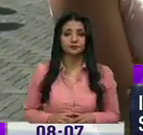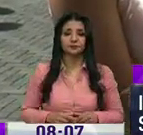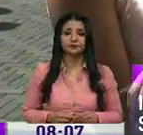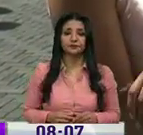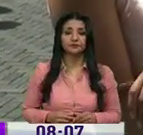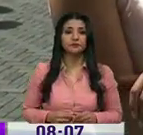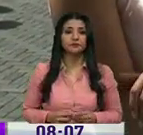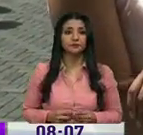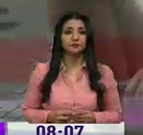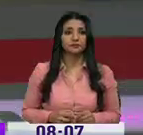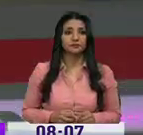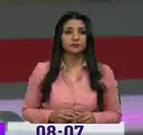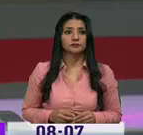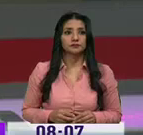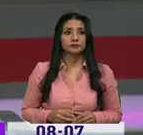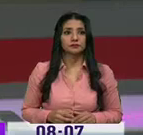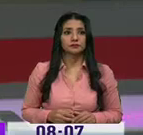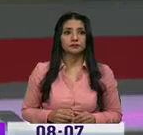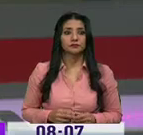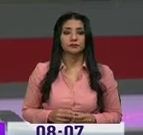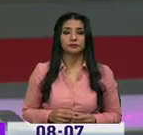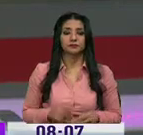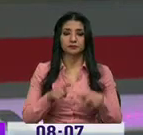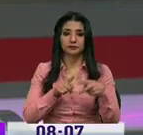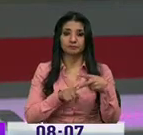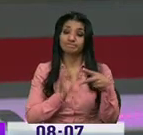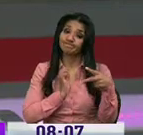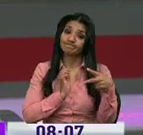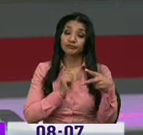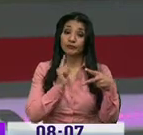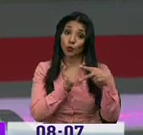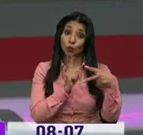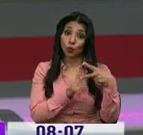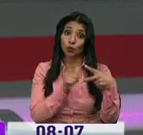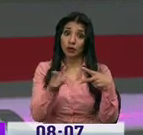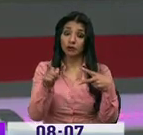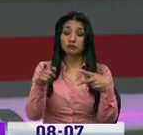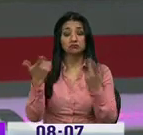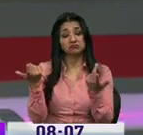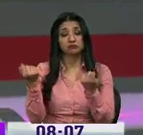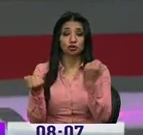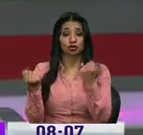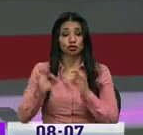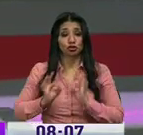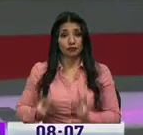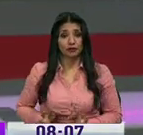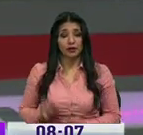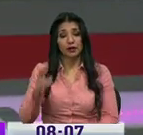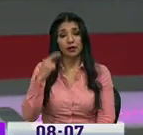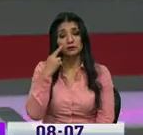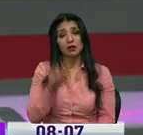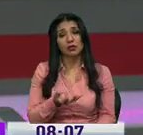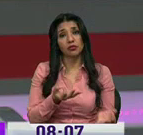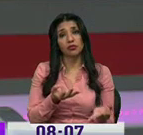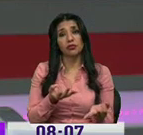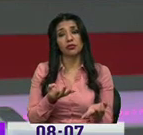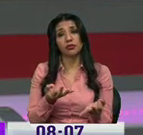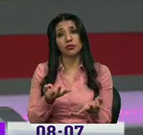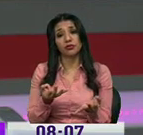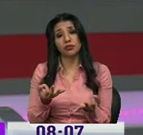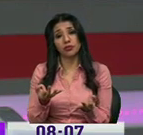Andrea Urbe. Ahí tienen dos aristas. La una, que tienen razón los choferes. Tanta larga para